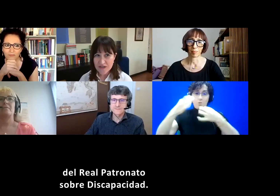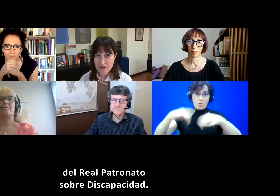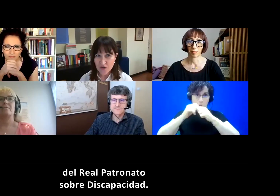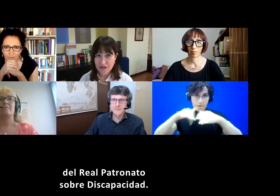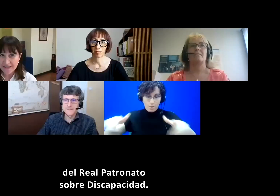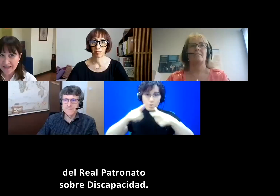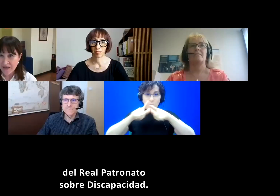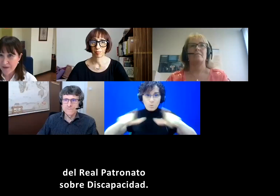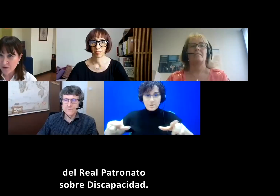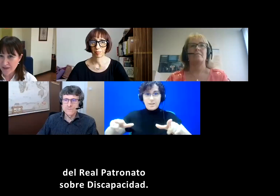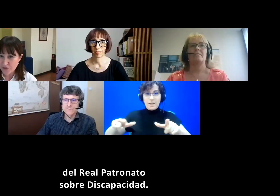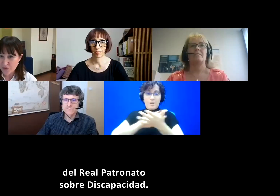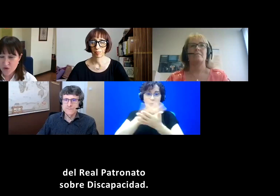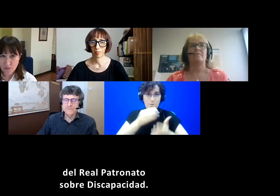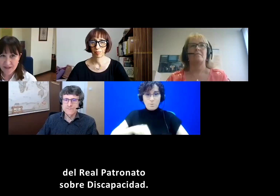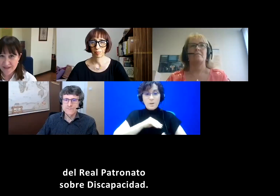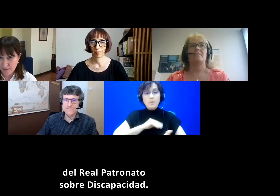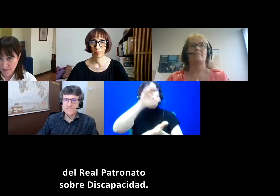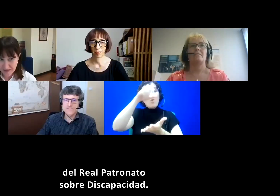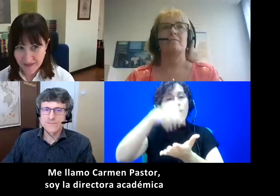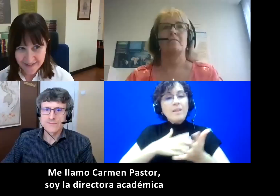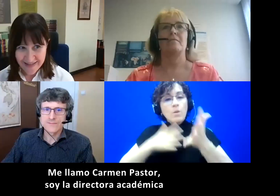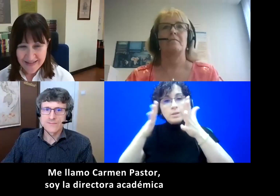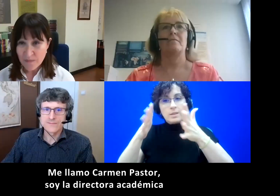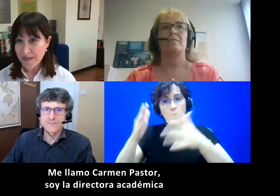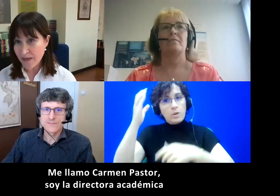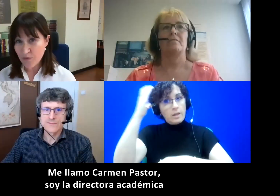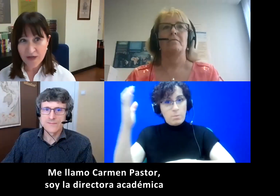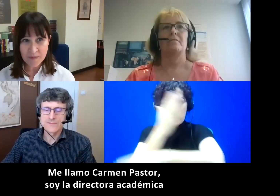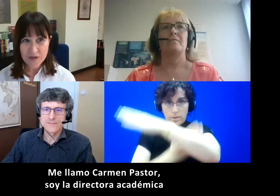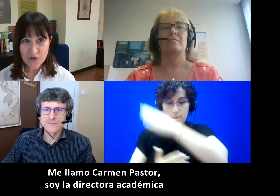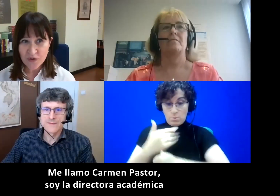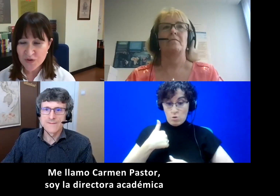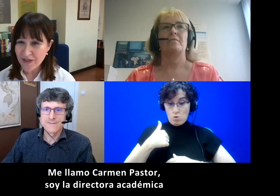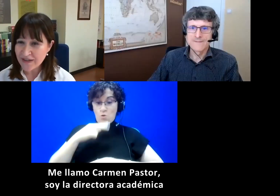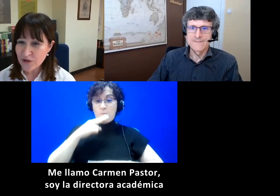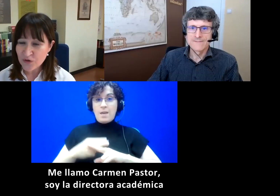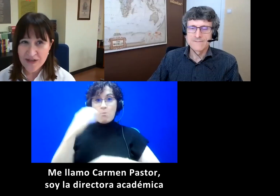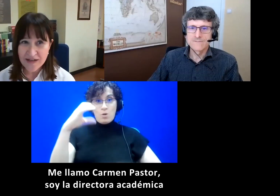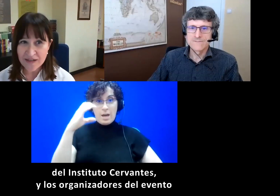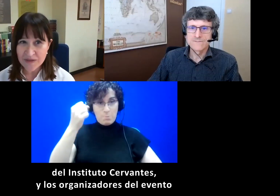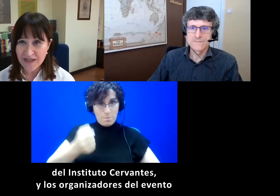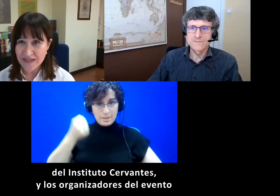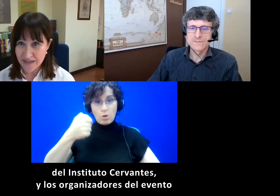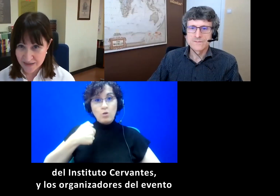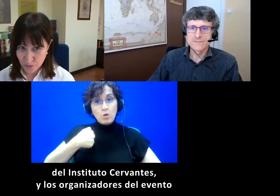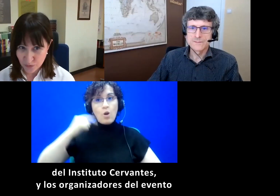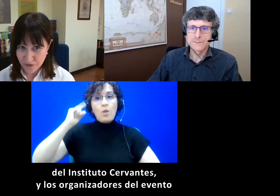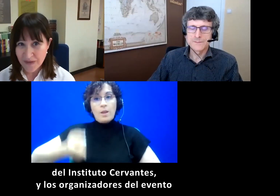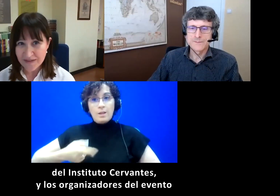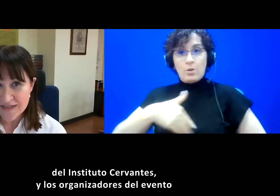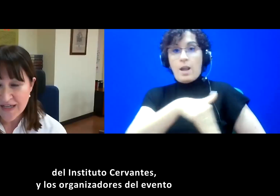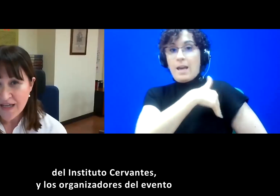centro asesor del Real Patronato sobre Discapacidad. Me llamo Carmen Pastor, soy la directora académica del